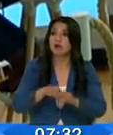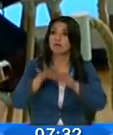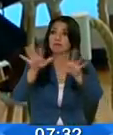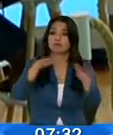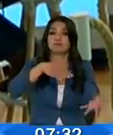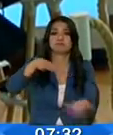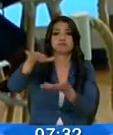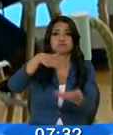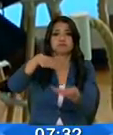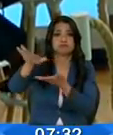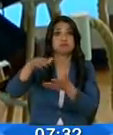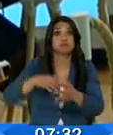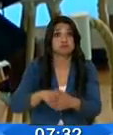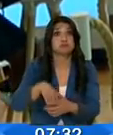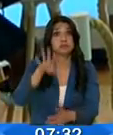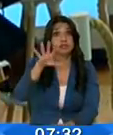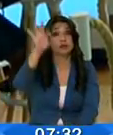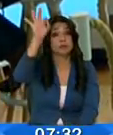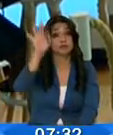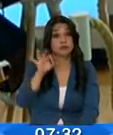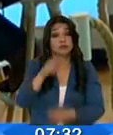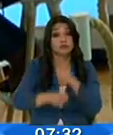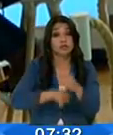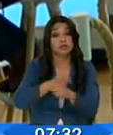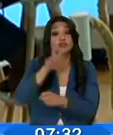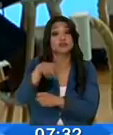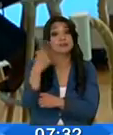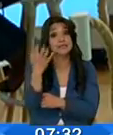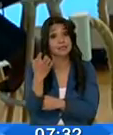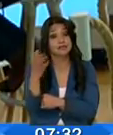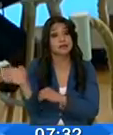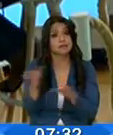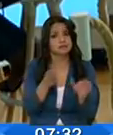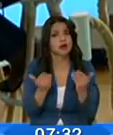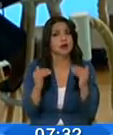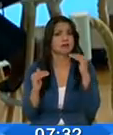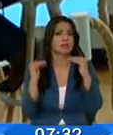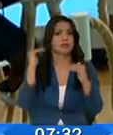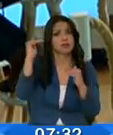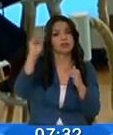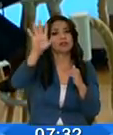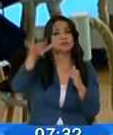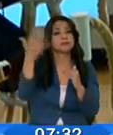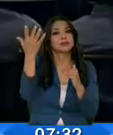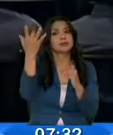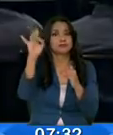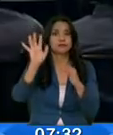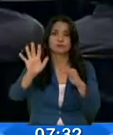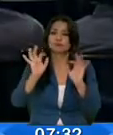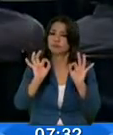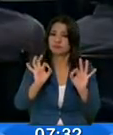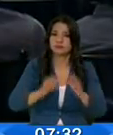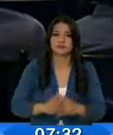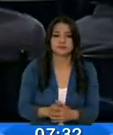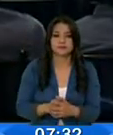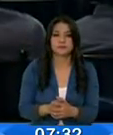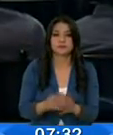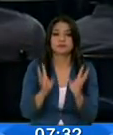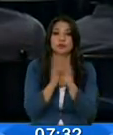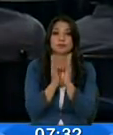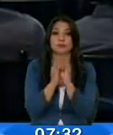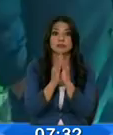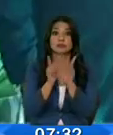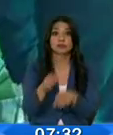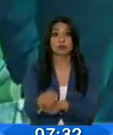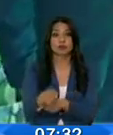del 5% en el año 2015 al 8% en el año 2019. La convención se llevará a